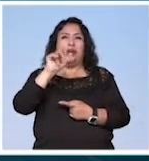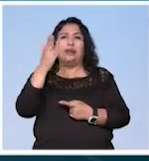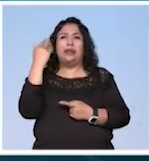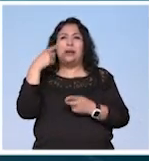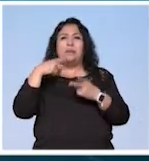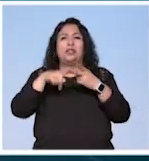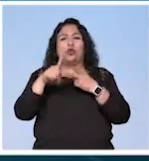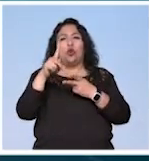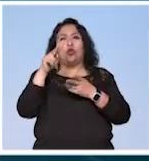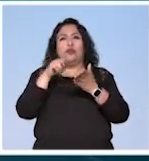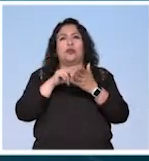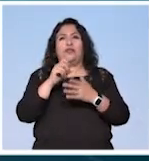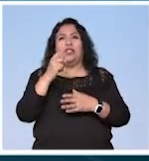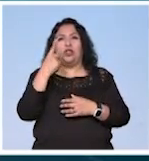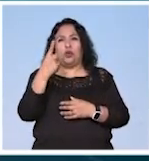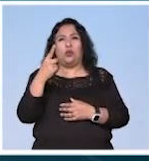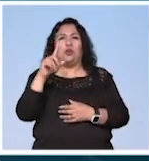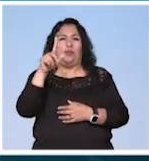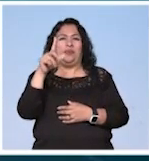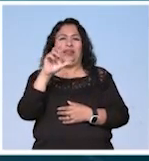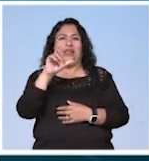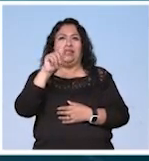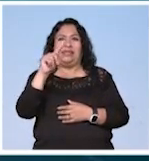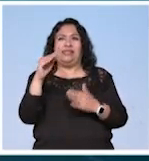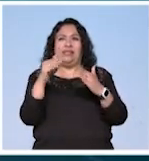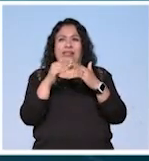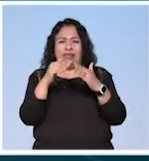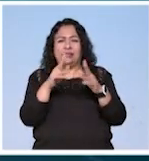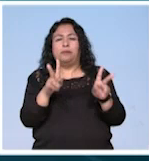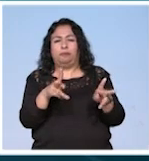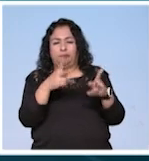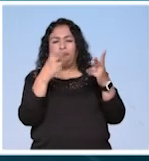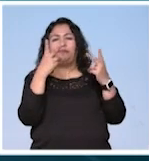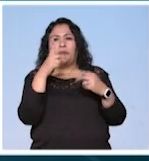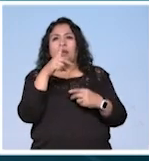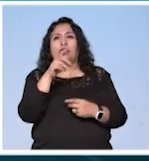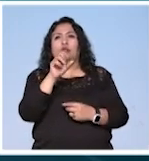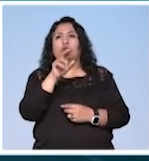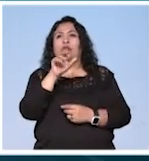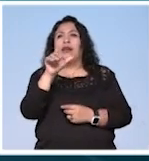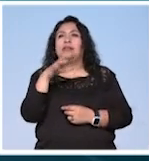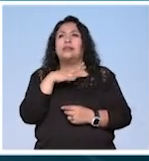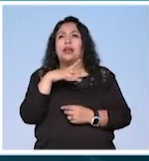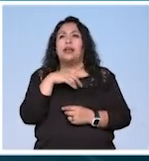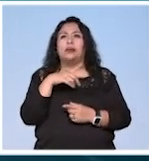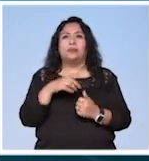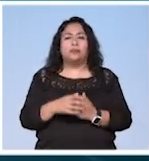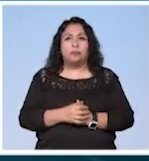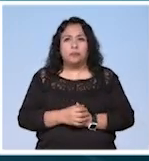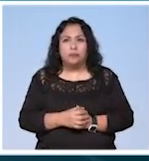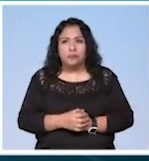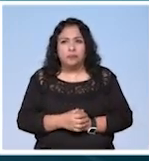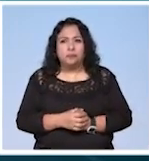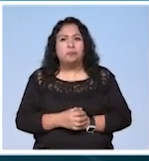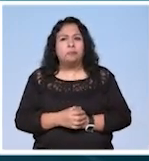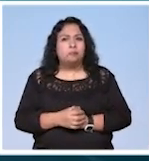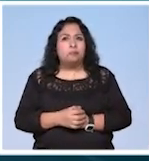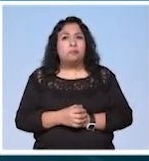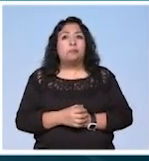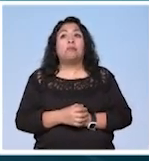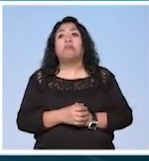2021 que Christie es una casa de subastas muy reconocida subasta una obra de de que